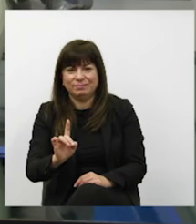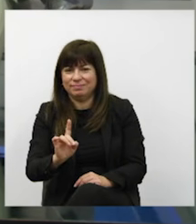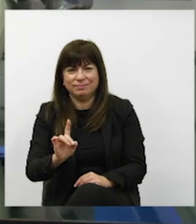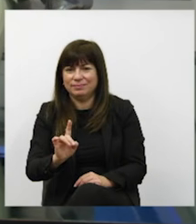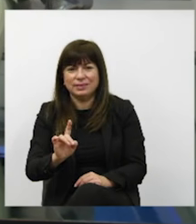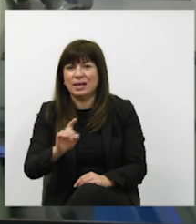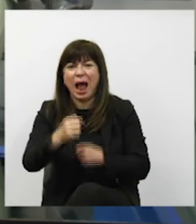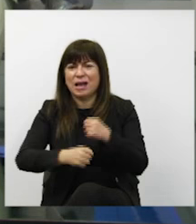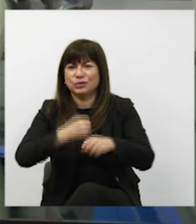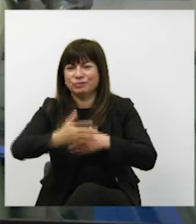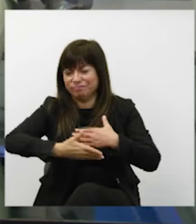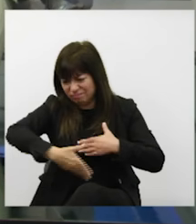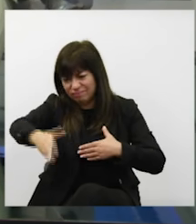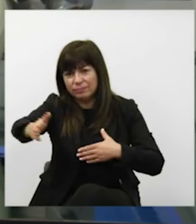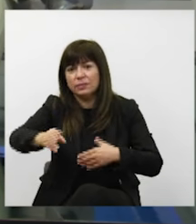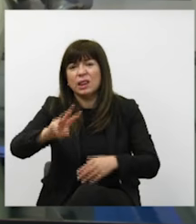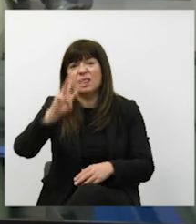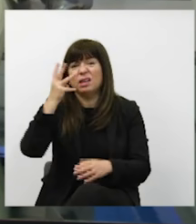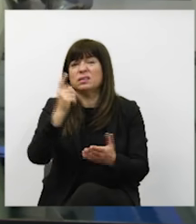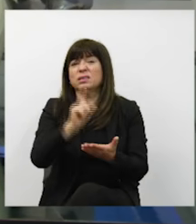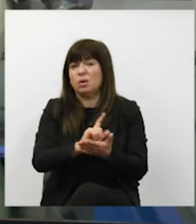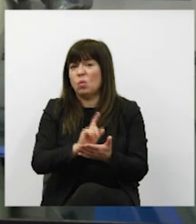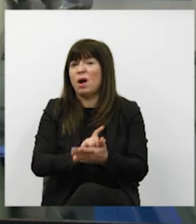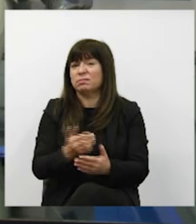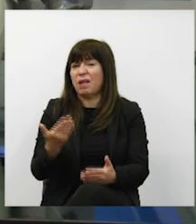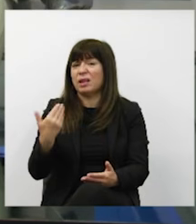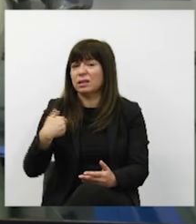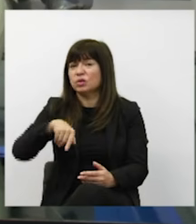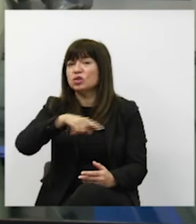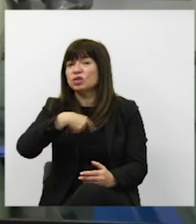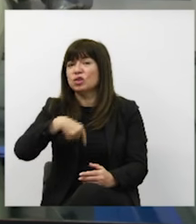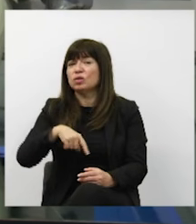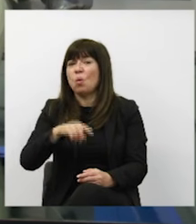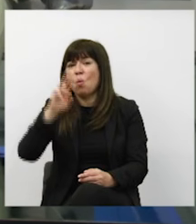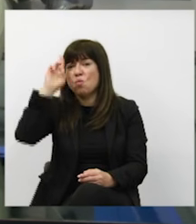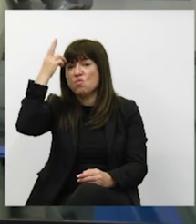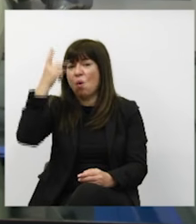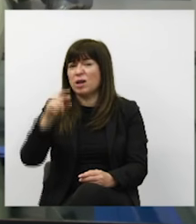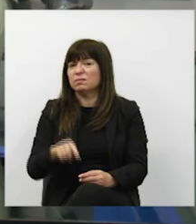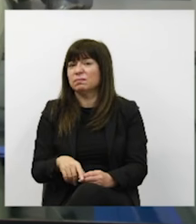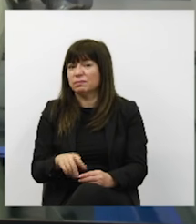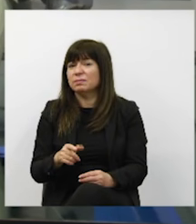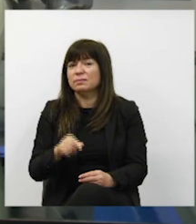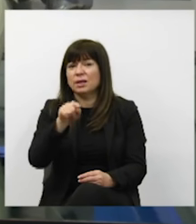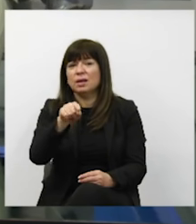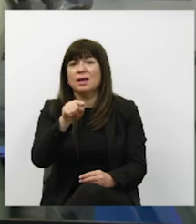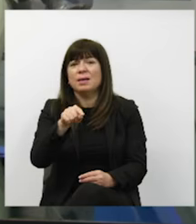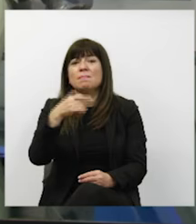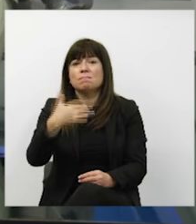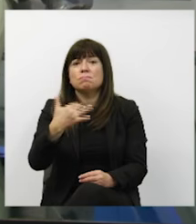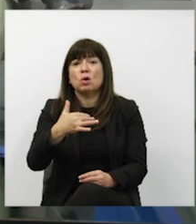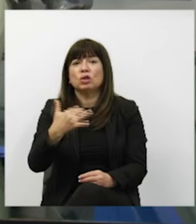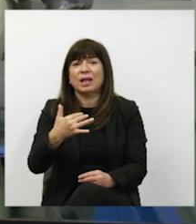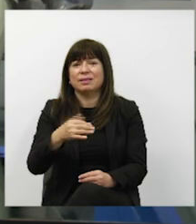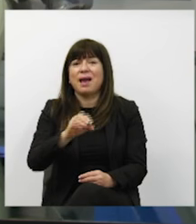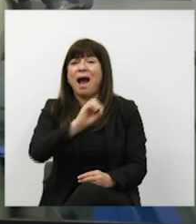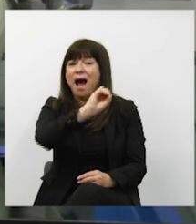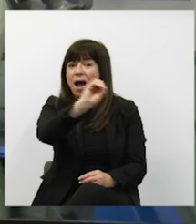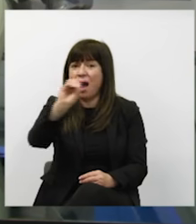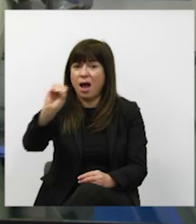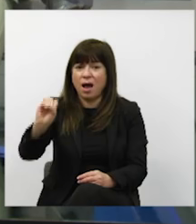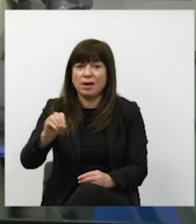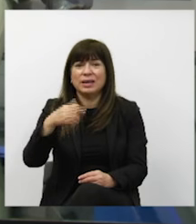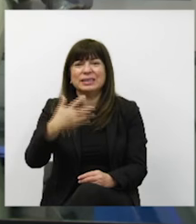pasar a tercer lugar, que nos va a superar Uruguay. Y esto es, para bien o para mal, es algo que hay que tomar en cuenta porque el